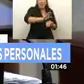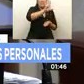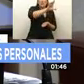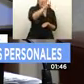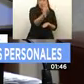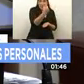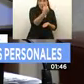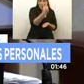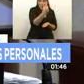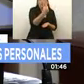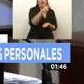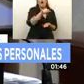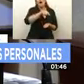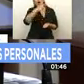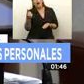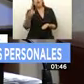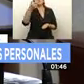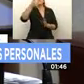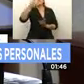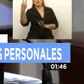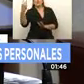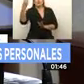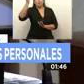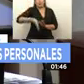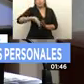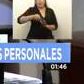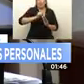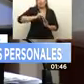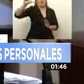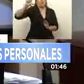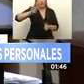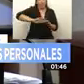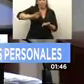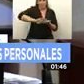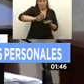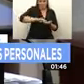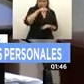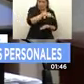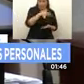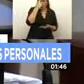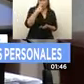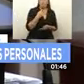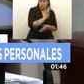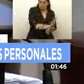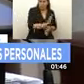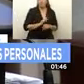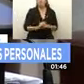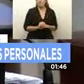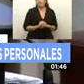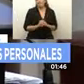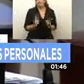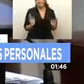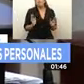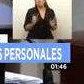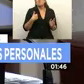51 del pib al 62 por. bien para concluir